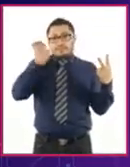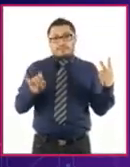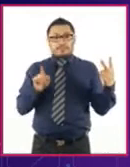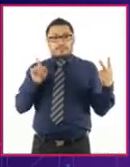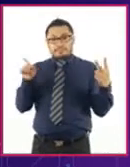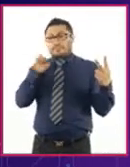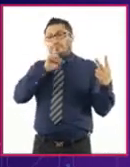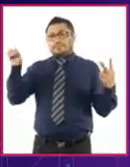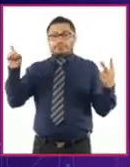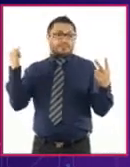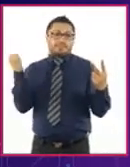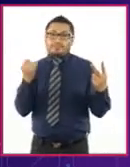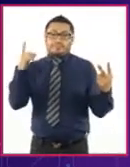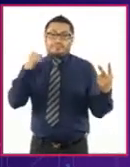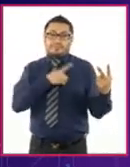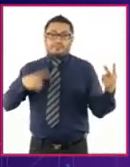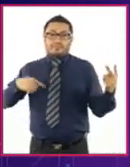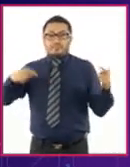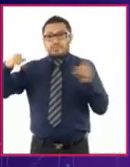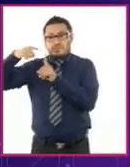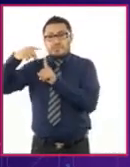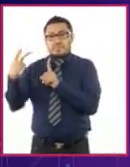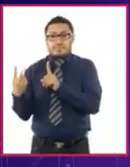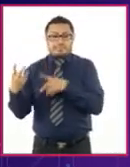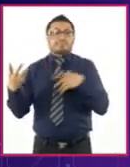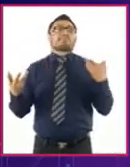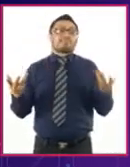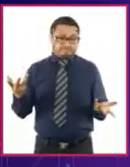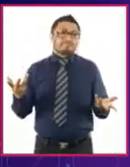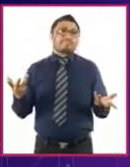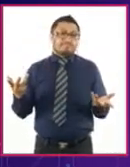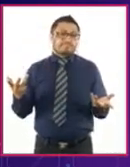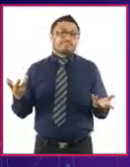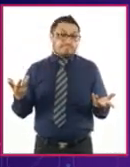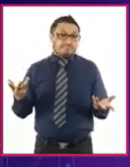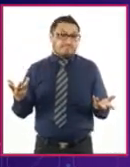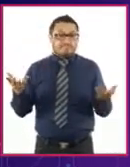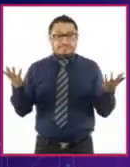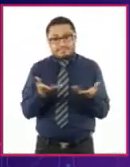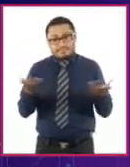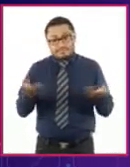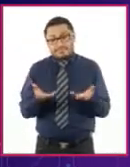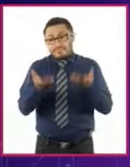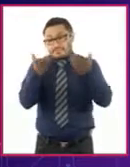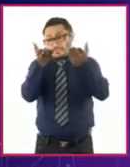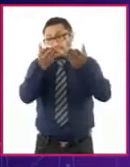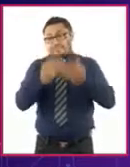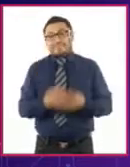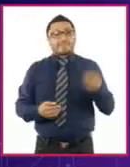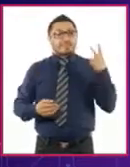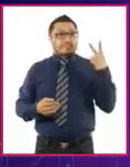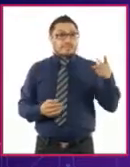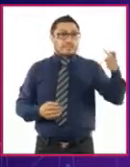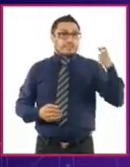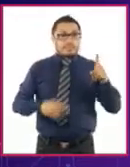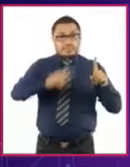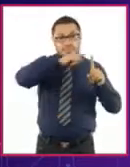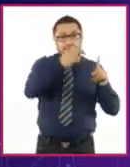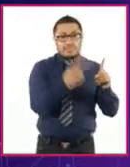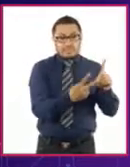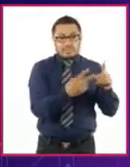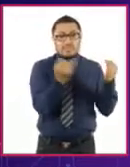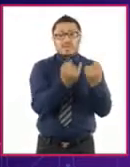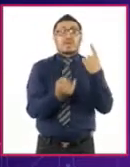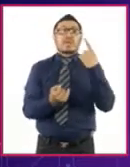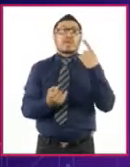hacer también en el miembro de la derecha. Hagámoslo. 2x entre 2 es